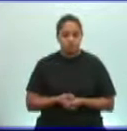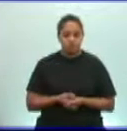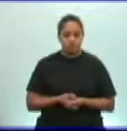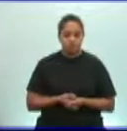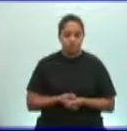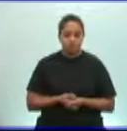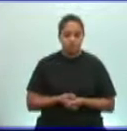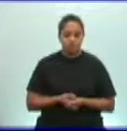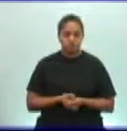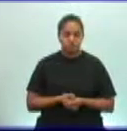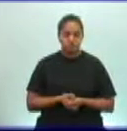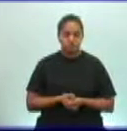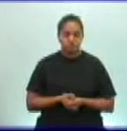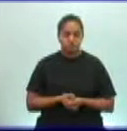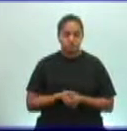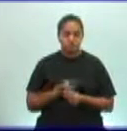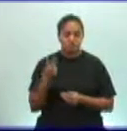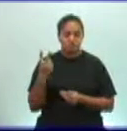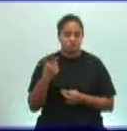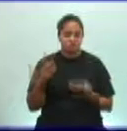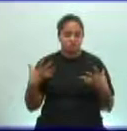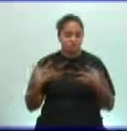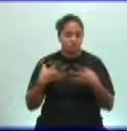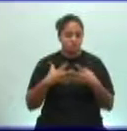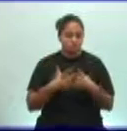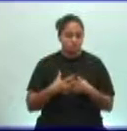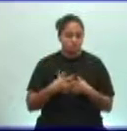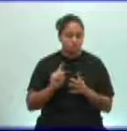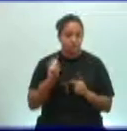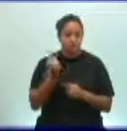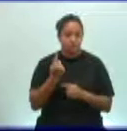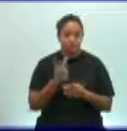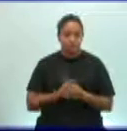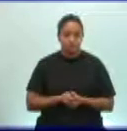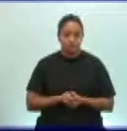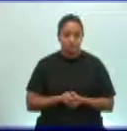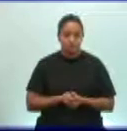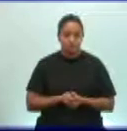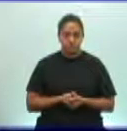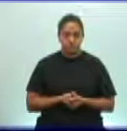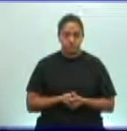segunda puede complementar la primera. Adelante.